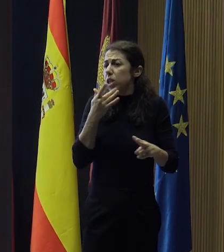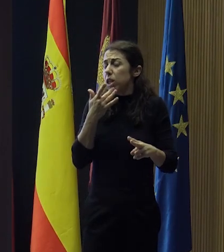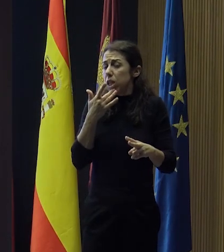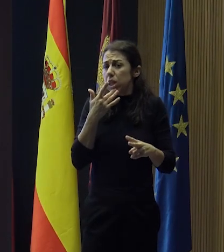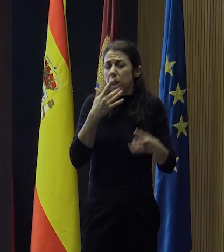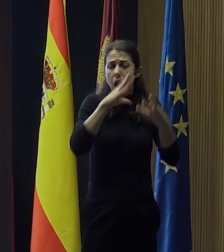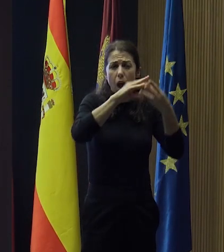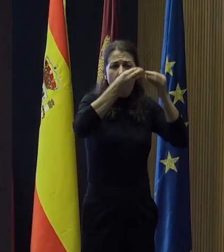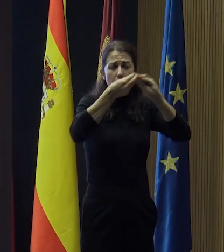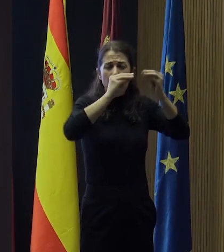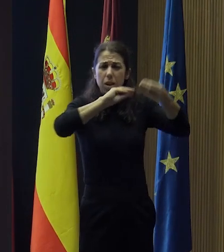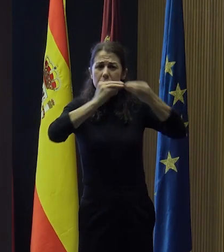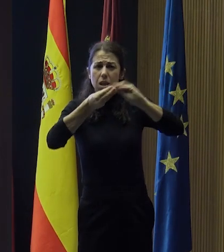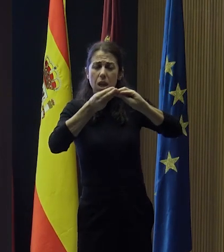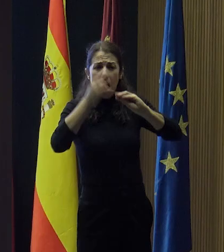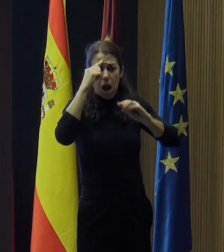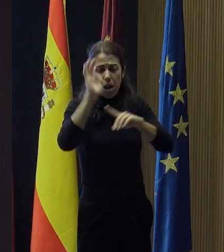La plasticidad.